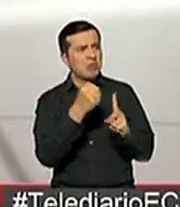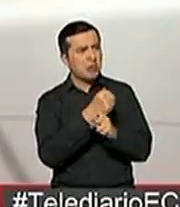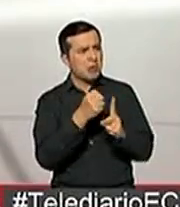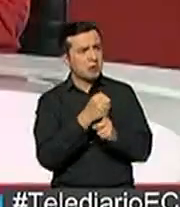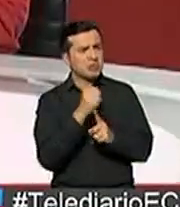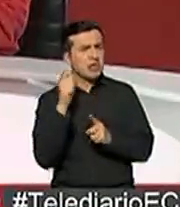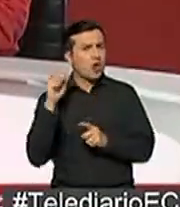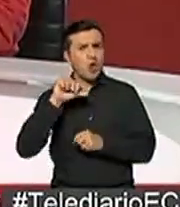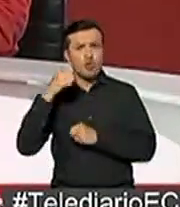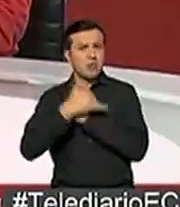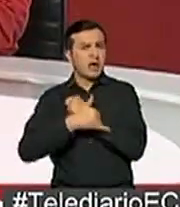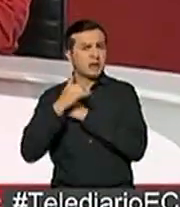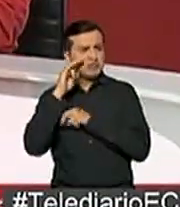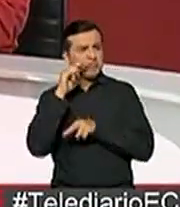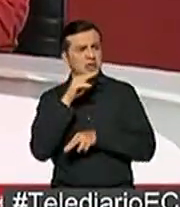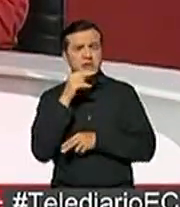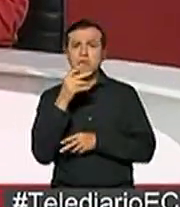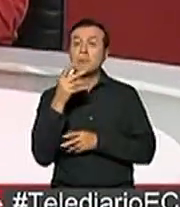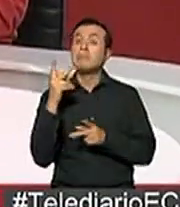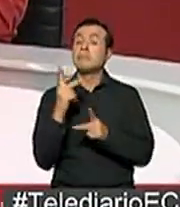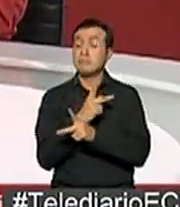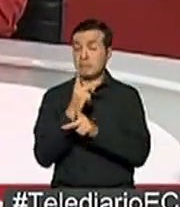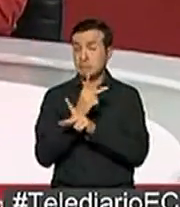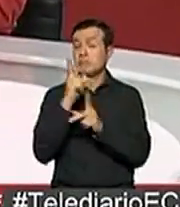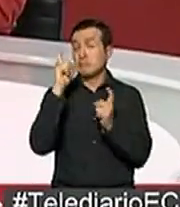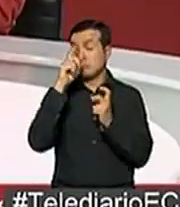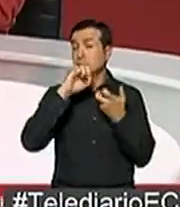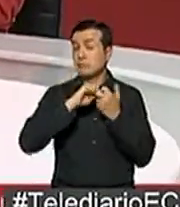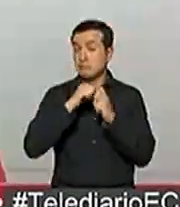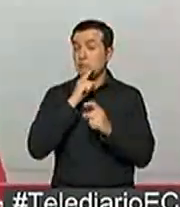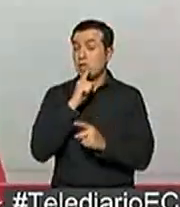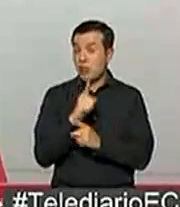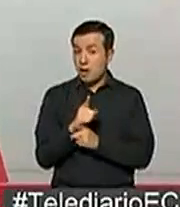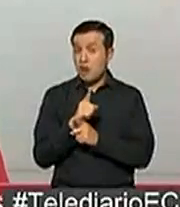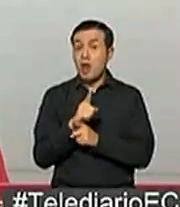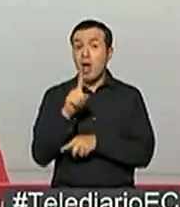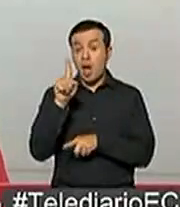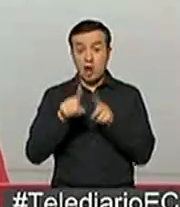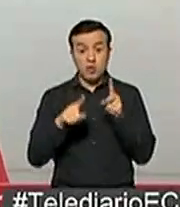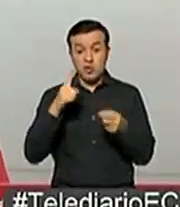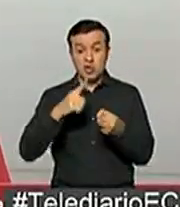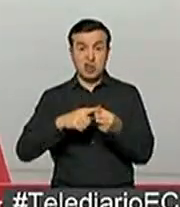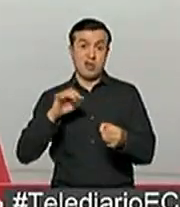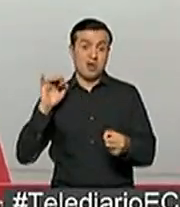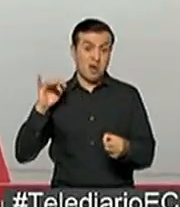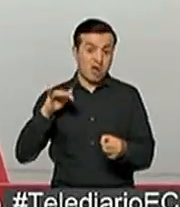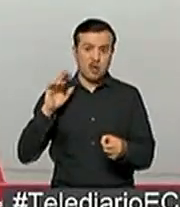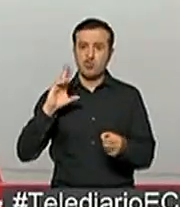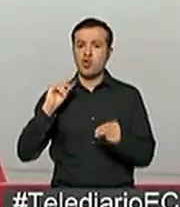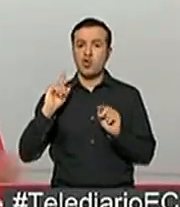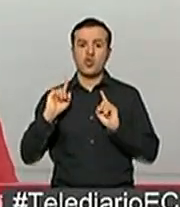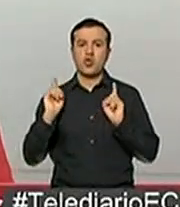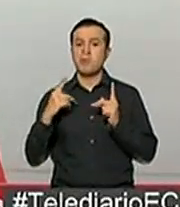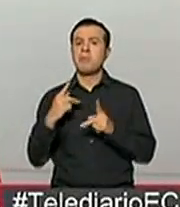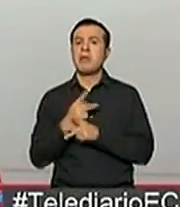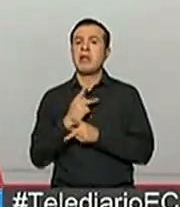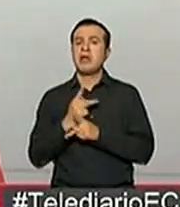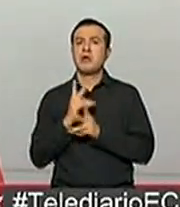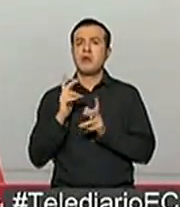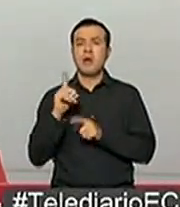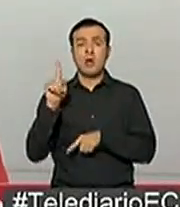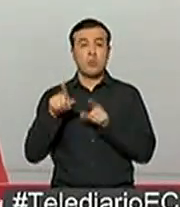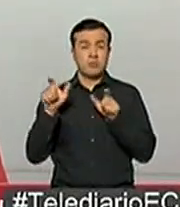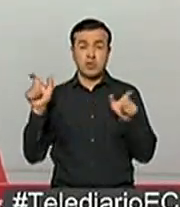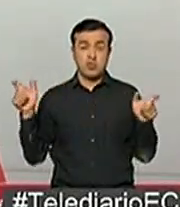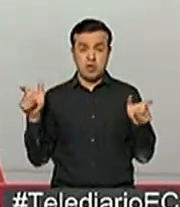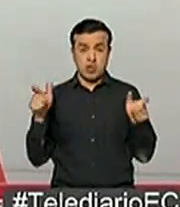se han registrado en forma muy grave en forma muy grave como lo he comentado hay cancelaciones tuvimos gente que no pudo